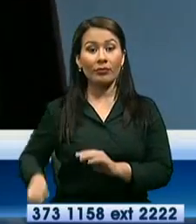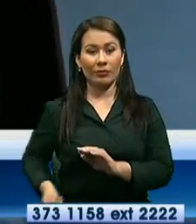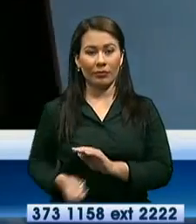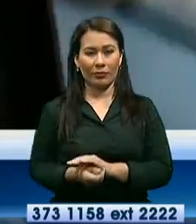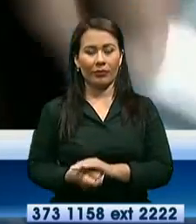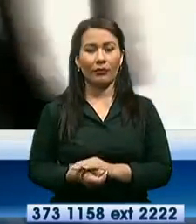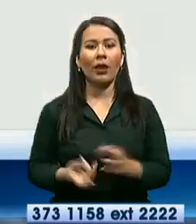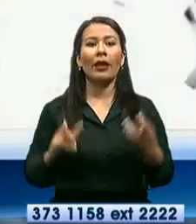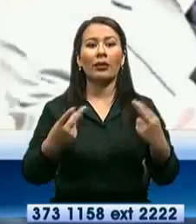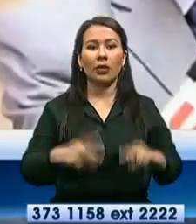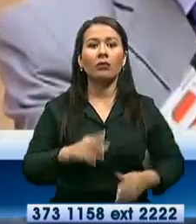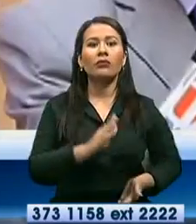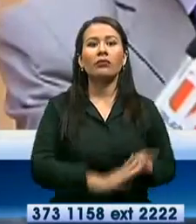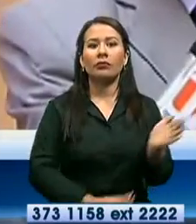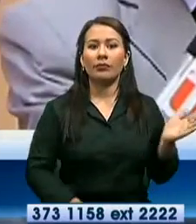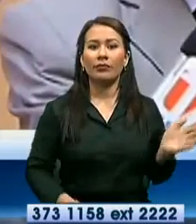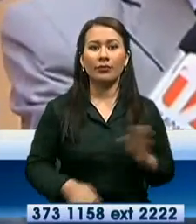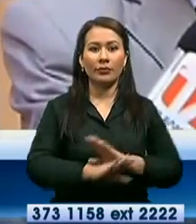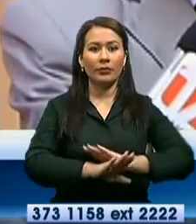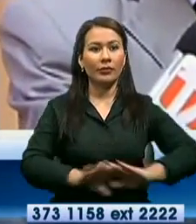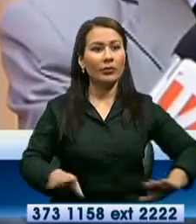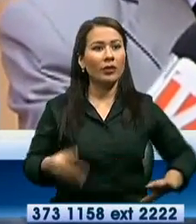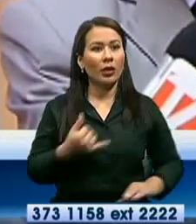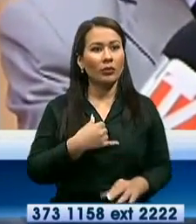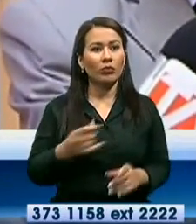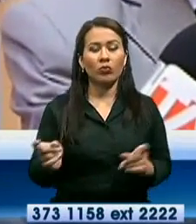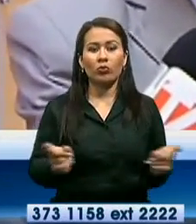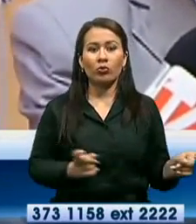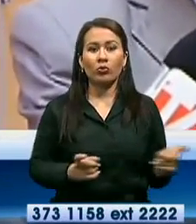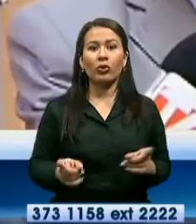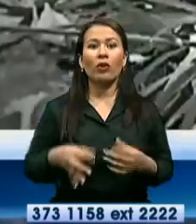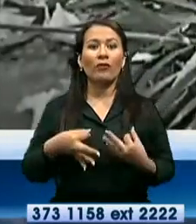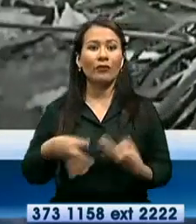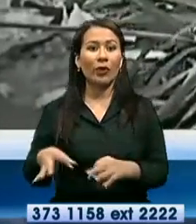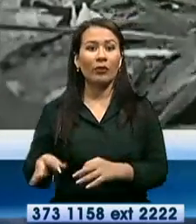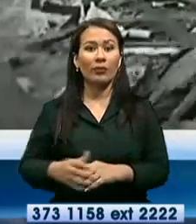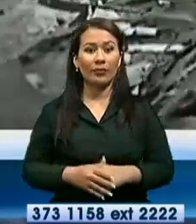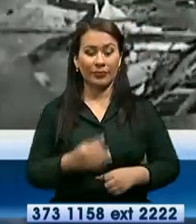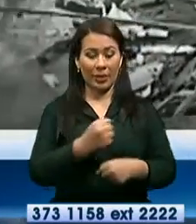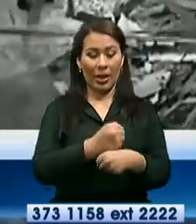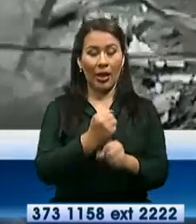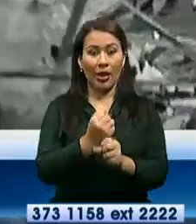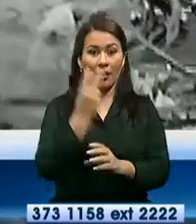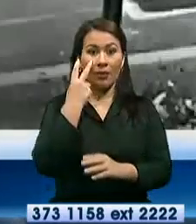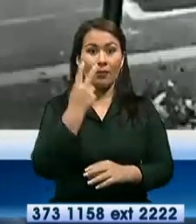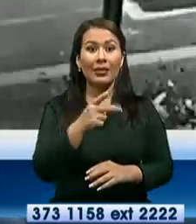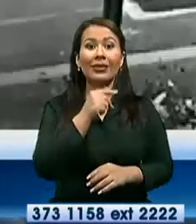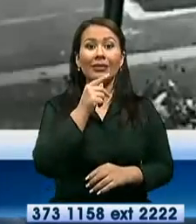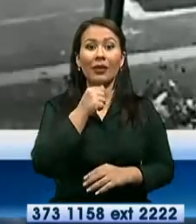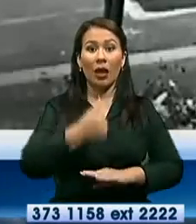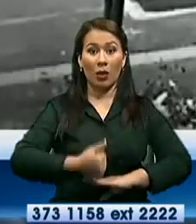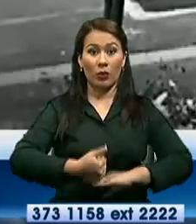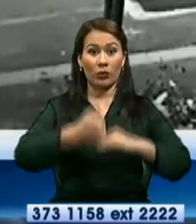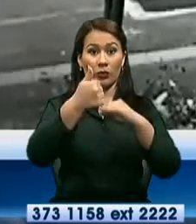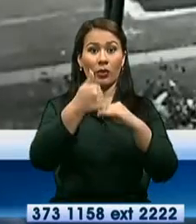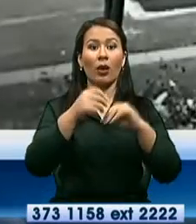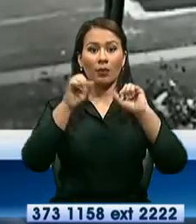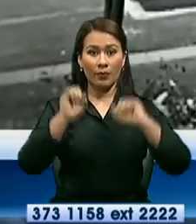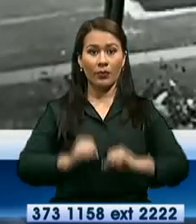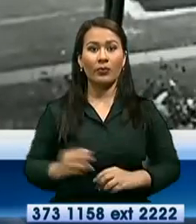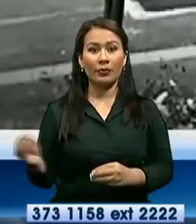por ahí mismo se van. Ya se va a tomar correctivos del caso y se le hará saber oportunamente a la superioridad para que